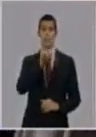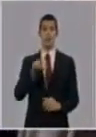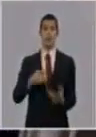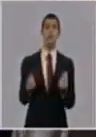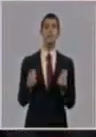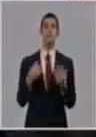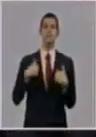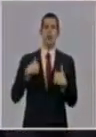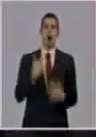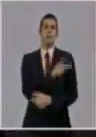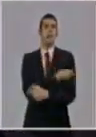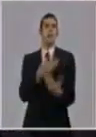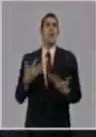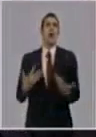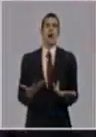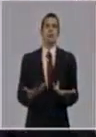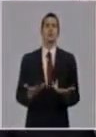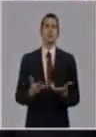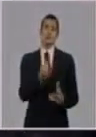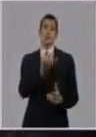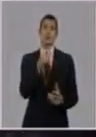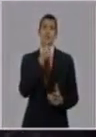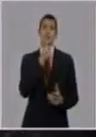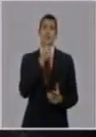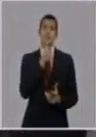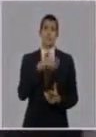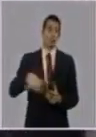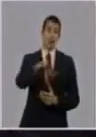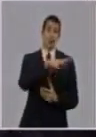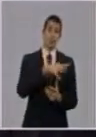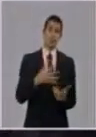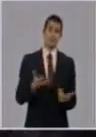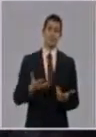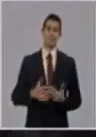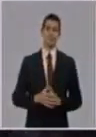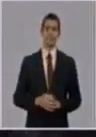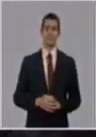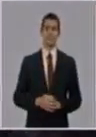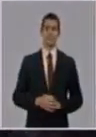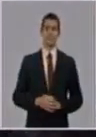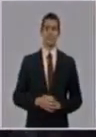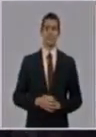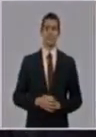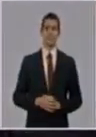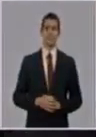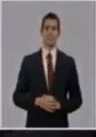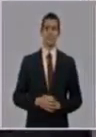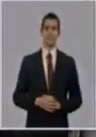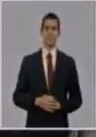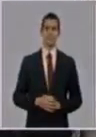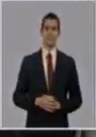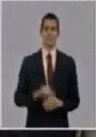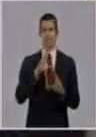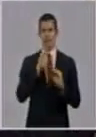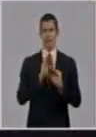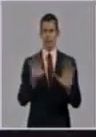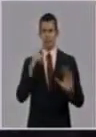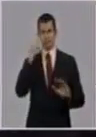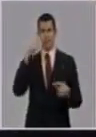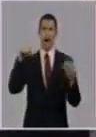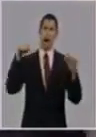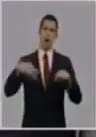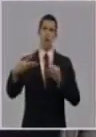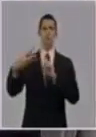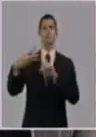vacuna? Entonces, fíjese, en paralelo a los ensayos clínicos fase 3, nosotros que deben